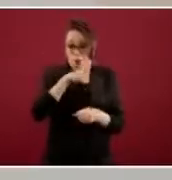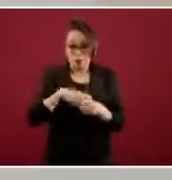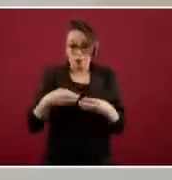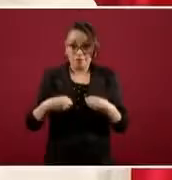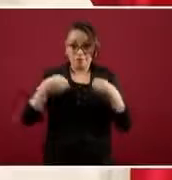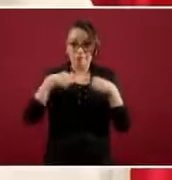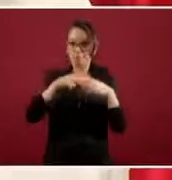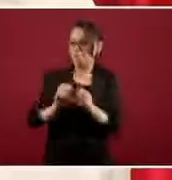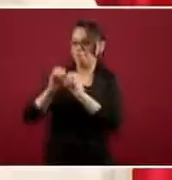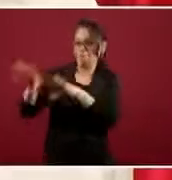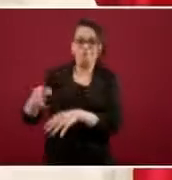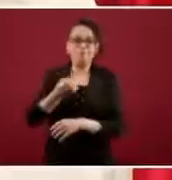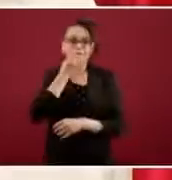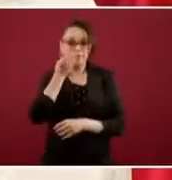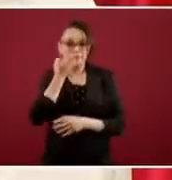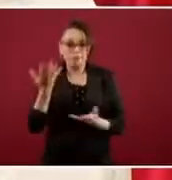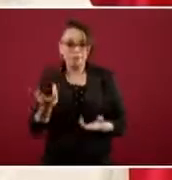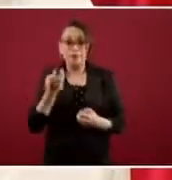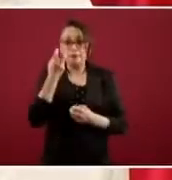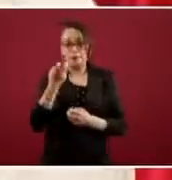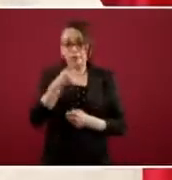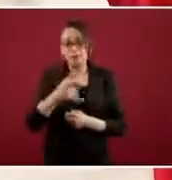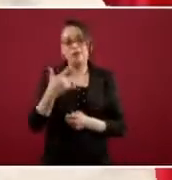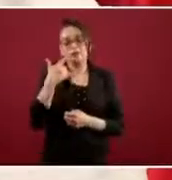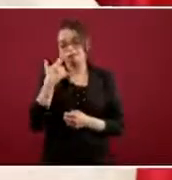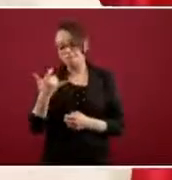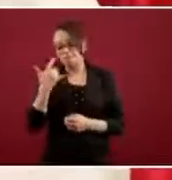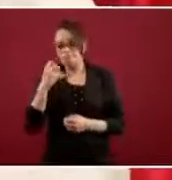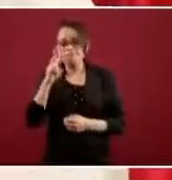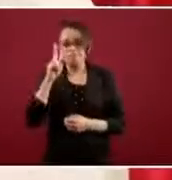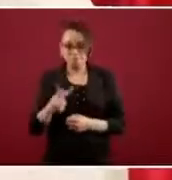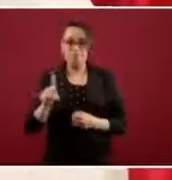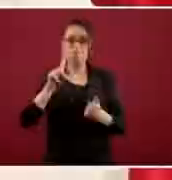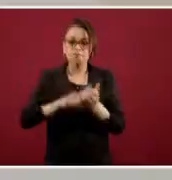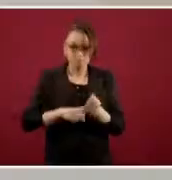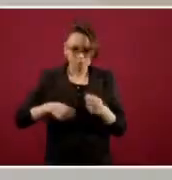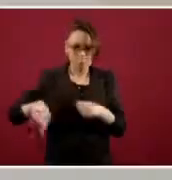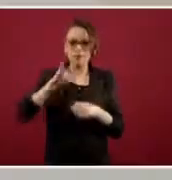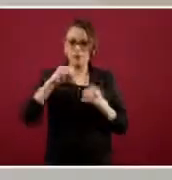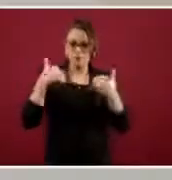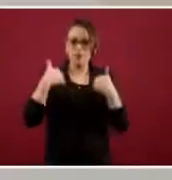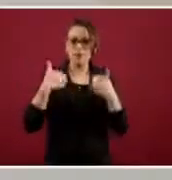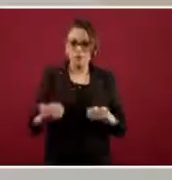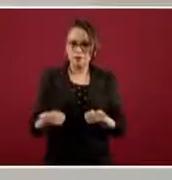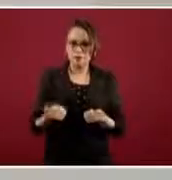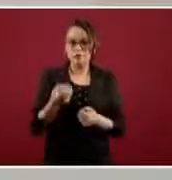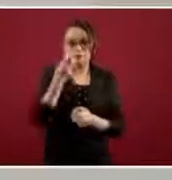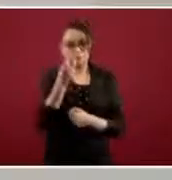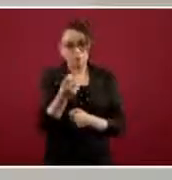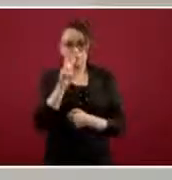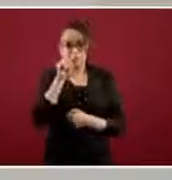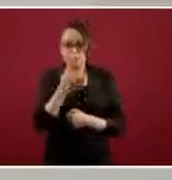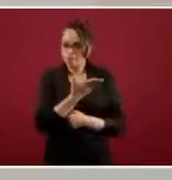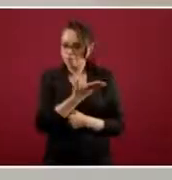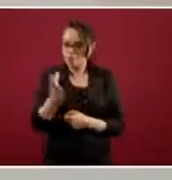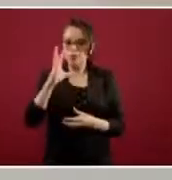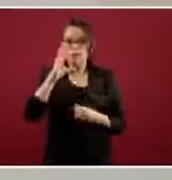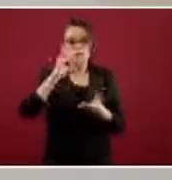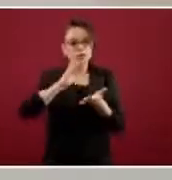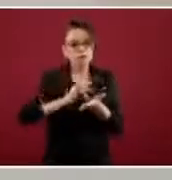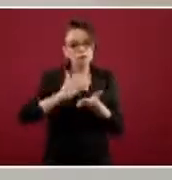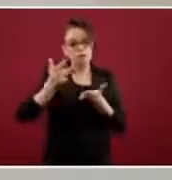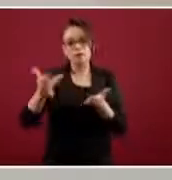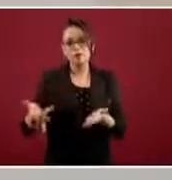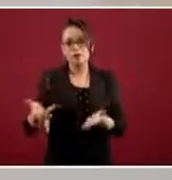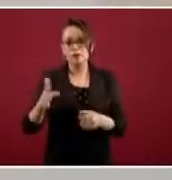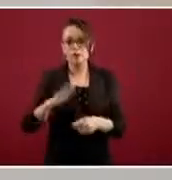personal. Entendemos eso y agradecemos, por lo tanto, el empeño que tiene usted en